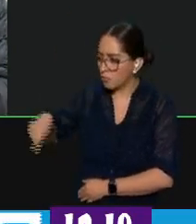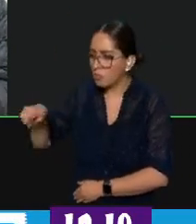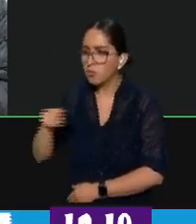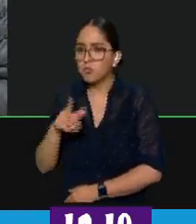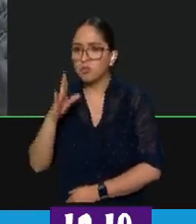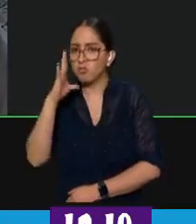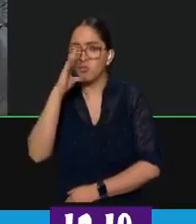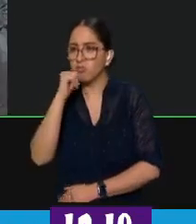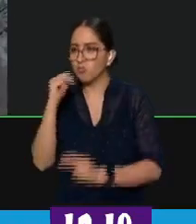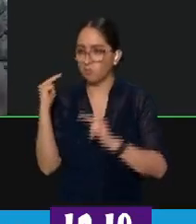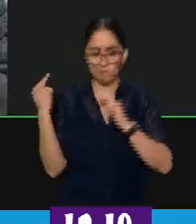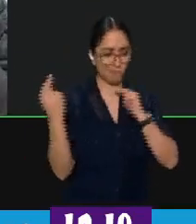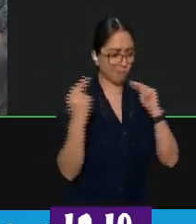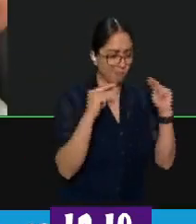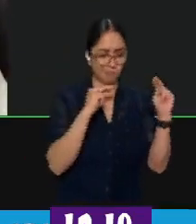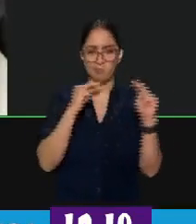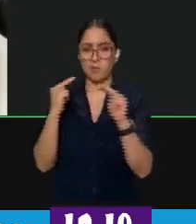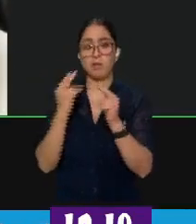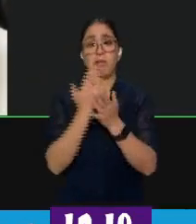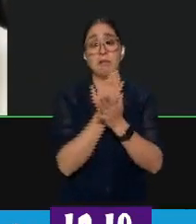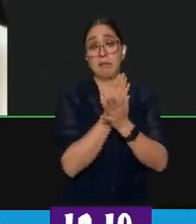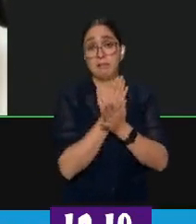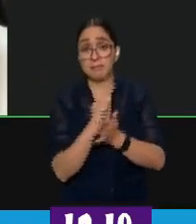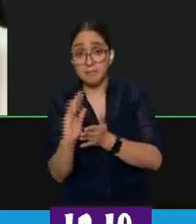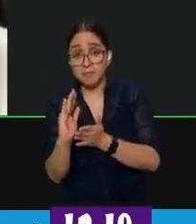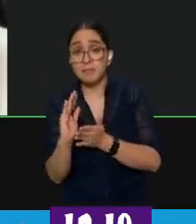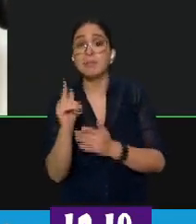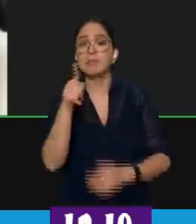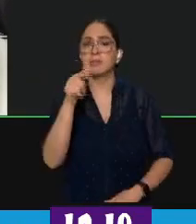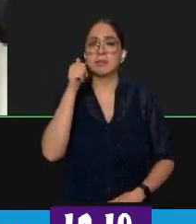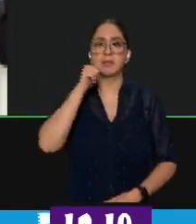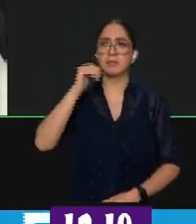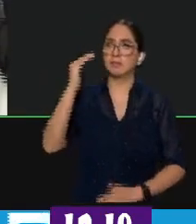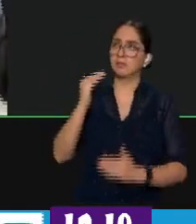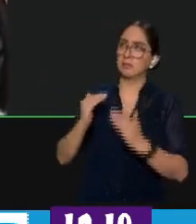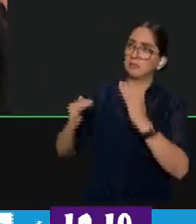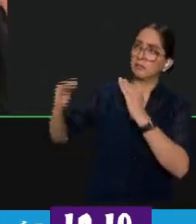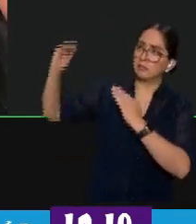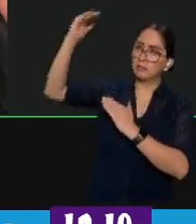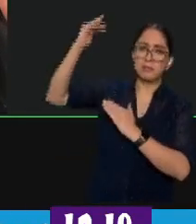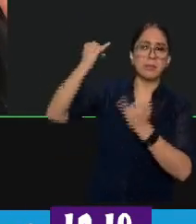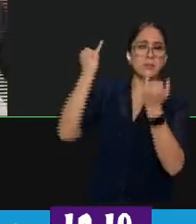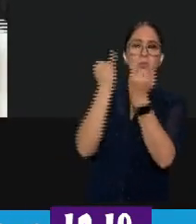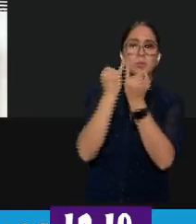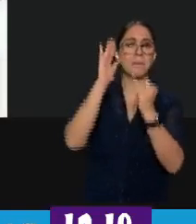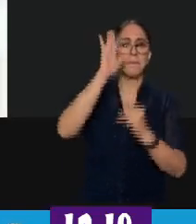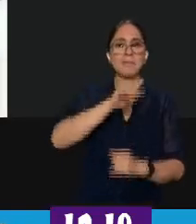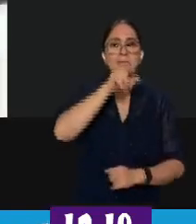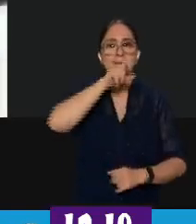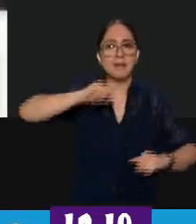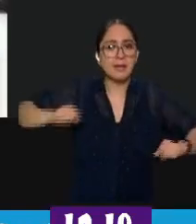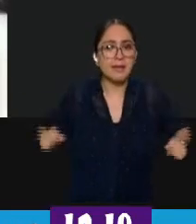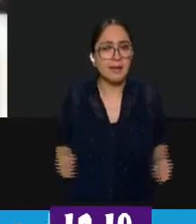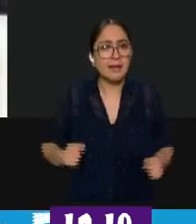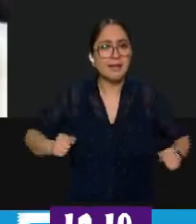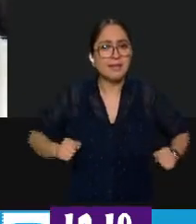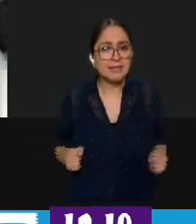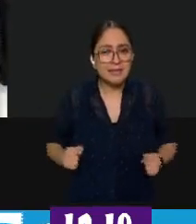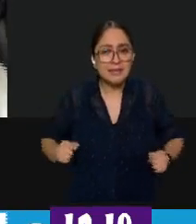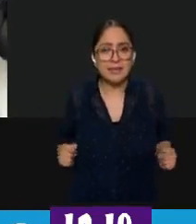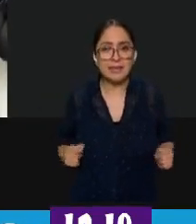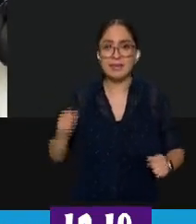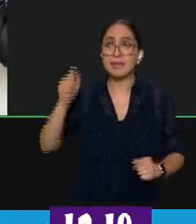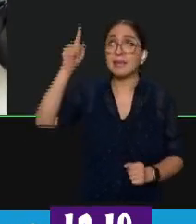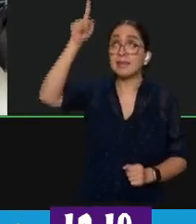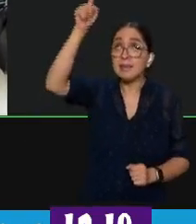voltear, ¿sí? Además, siempre el de arriba, digamos, es como los gallineros. Sí. Las de arriba se